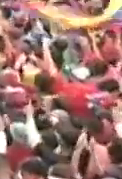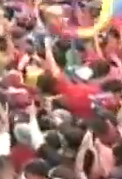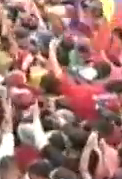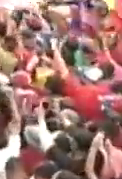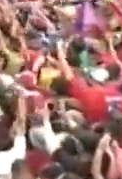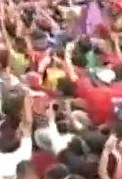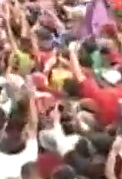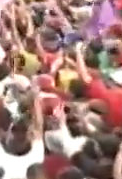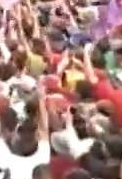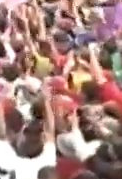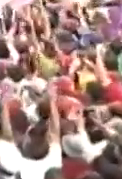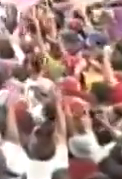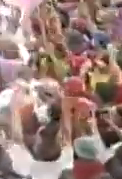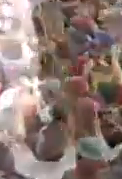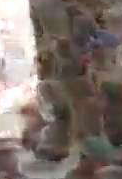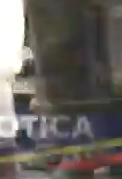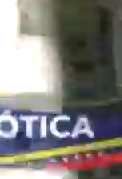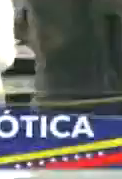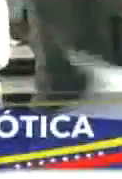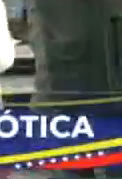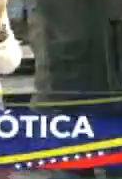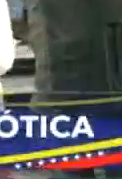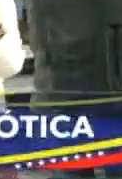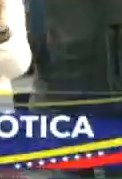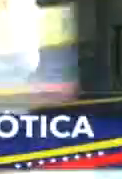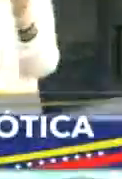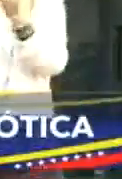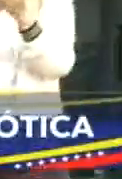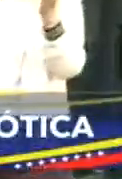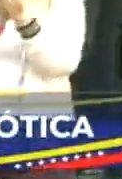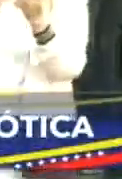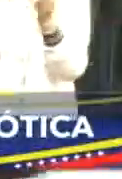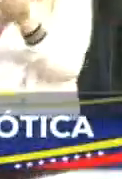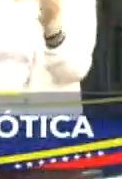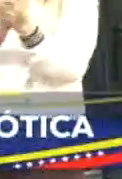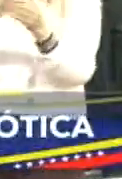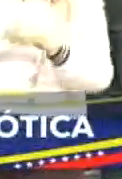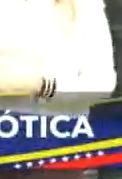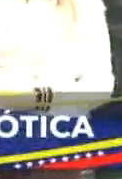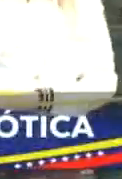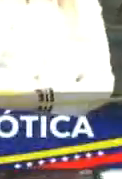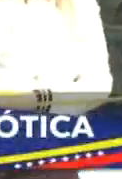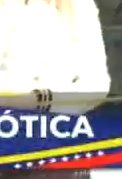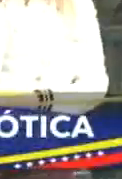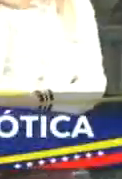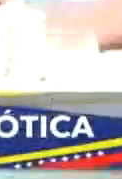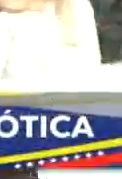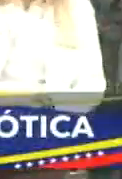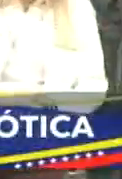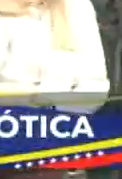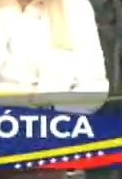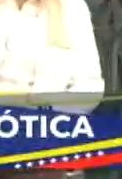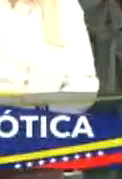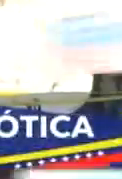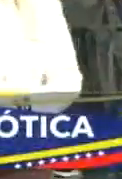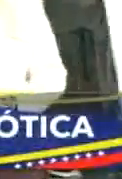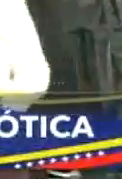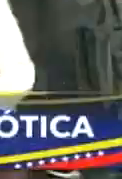Maduro, quien se dirige a la población que ha venido a conmemorar